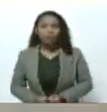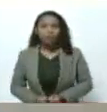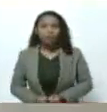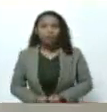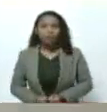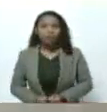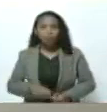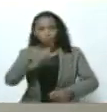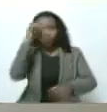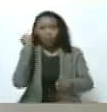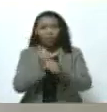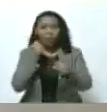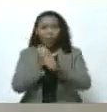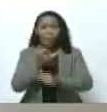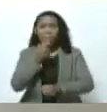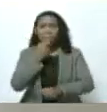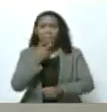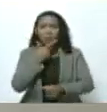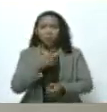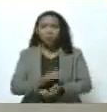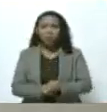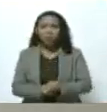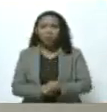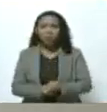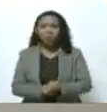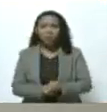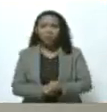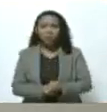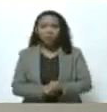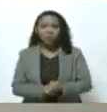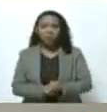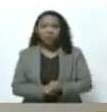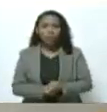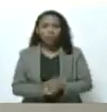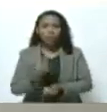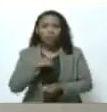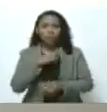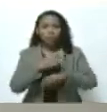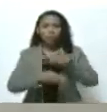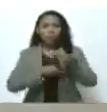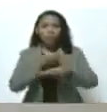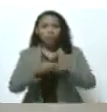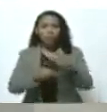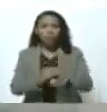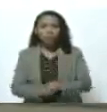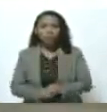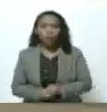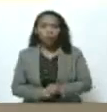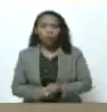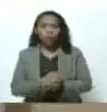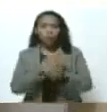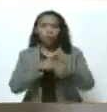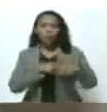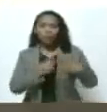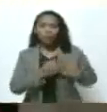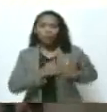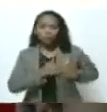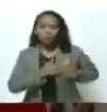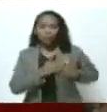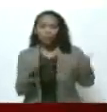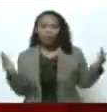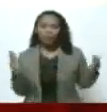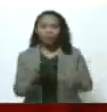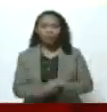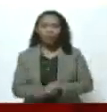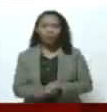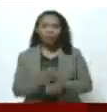Es un trabajo muy hermoso que hemos realizado de corazón,